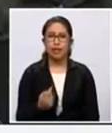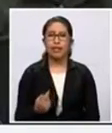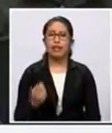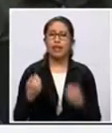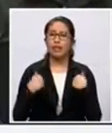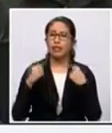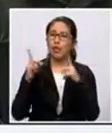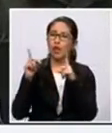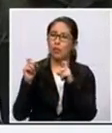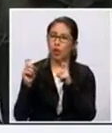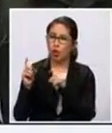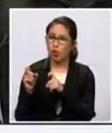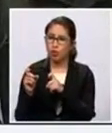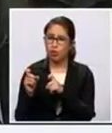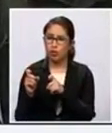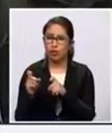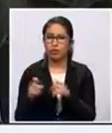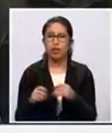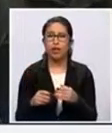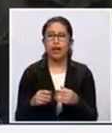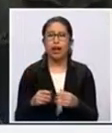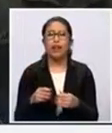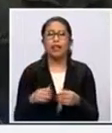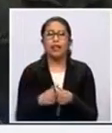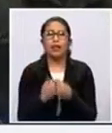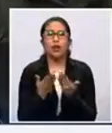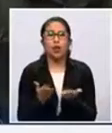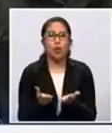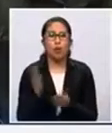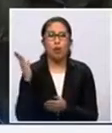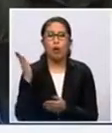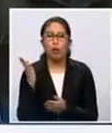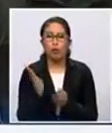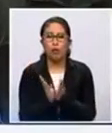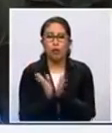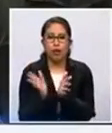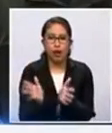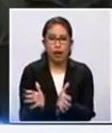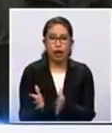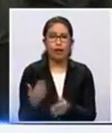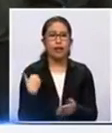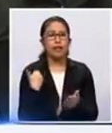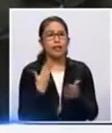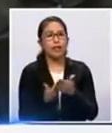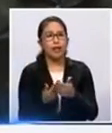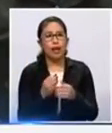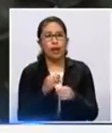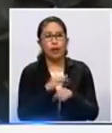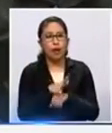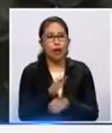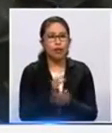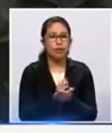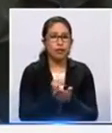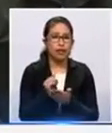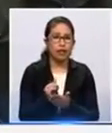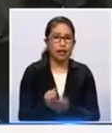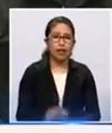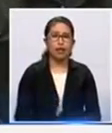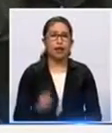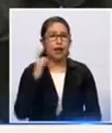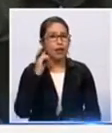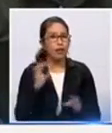preguntas muy frecuentes que nos han estado llegando a la página web del Ministerio, han estado en las radios,